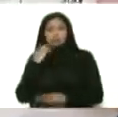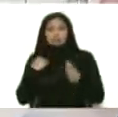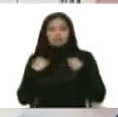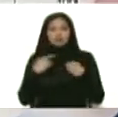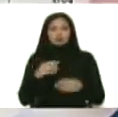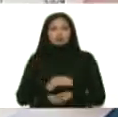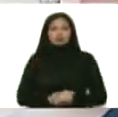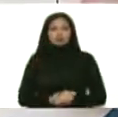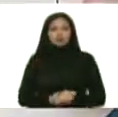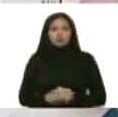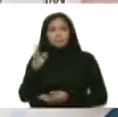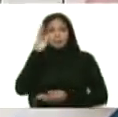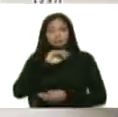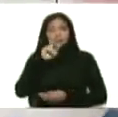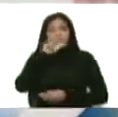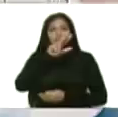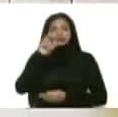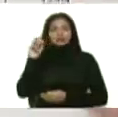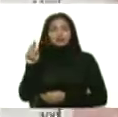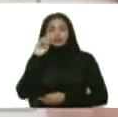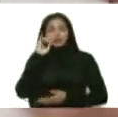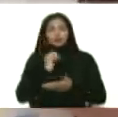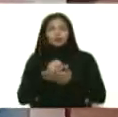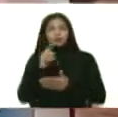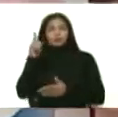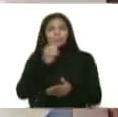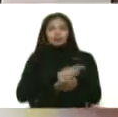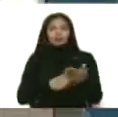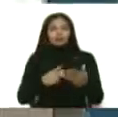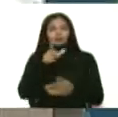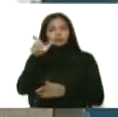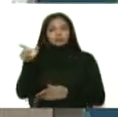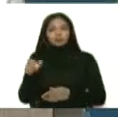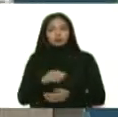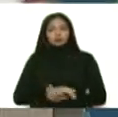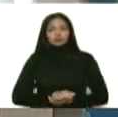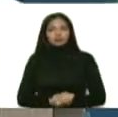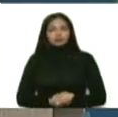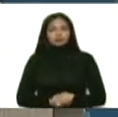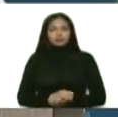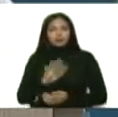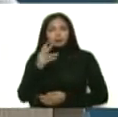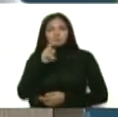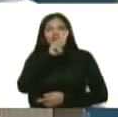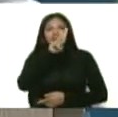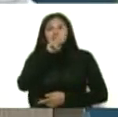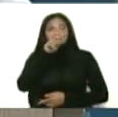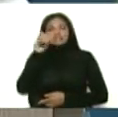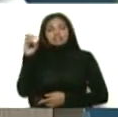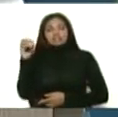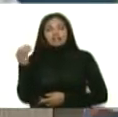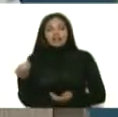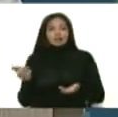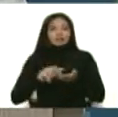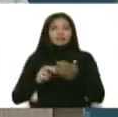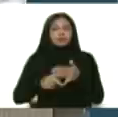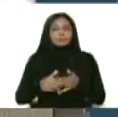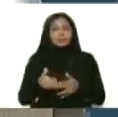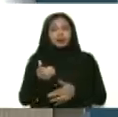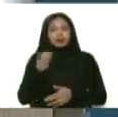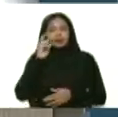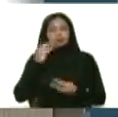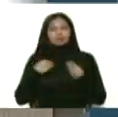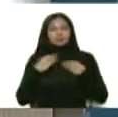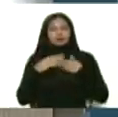Brasil, 300 pruebas por millón de habitantes. Casi 100 veces más, casi 10, más de 10 veces más